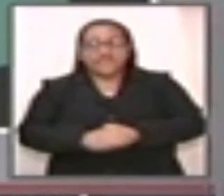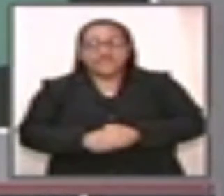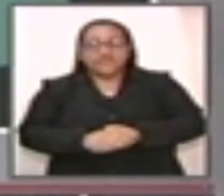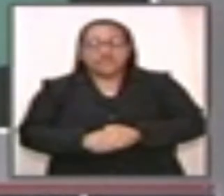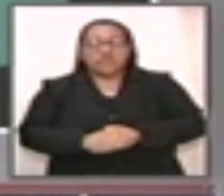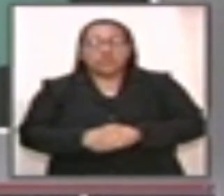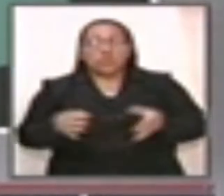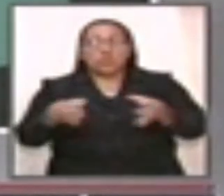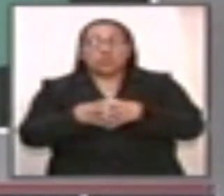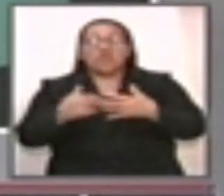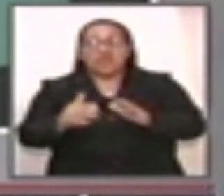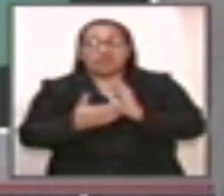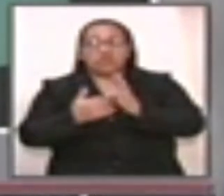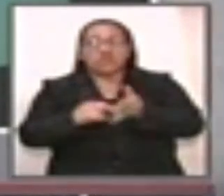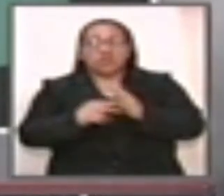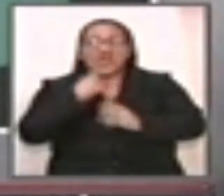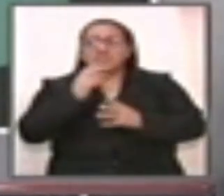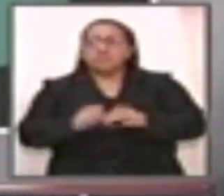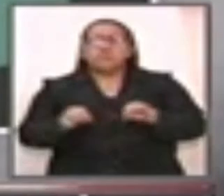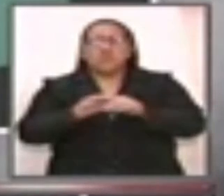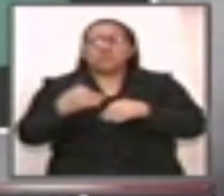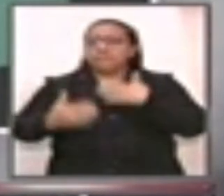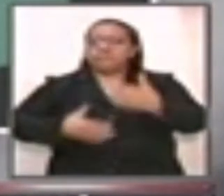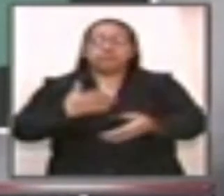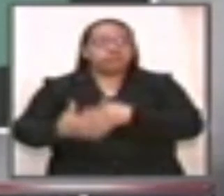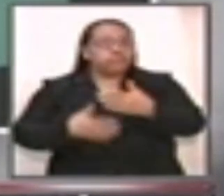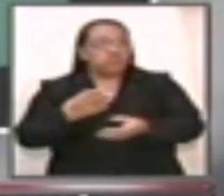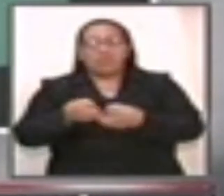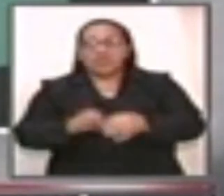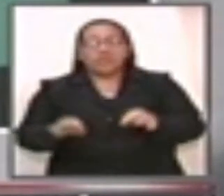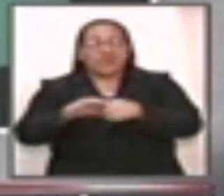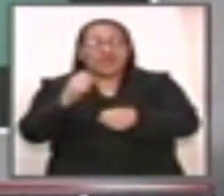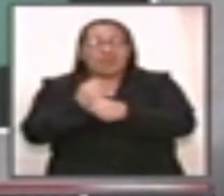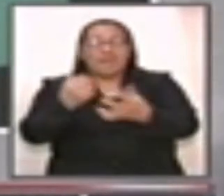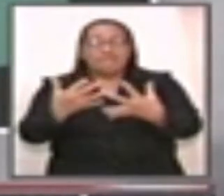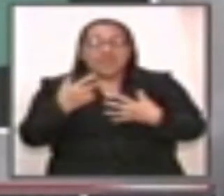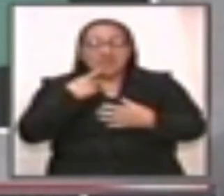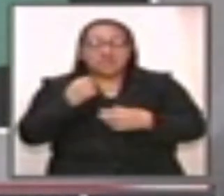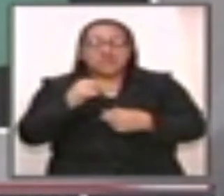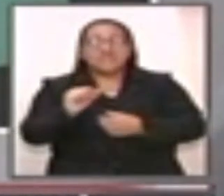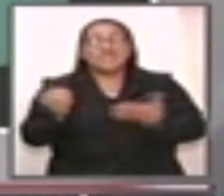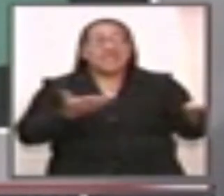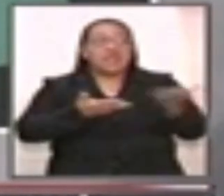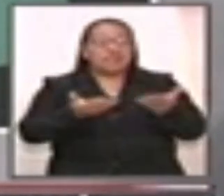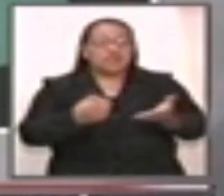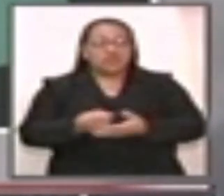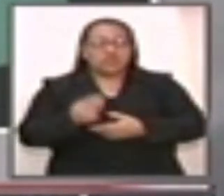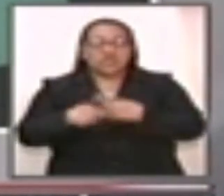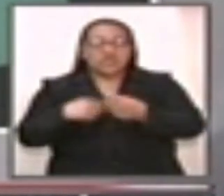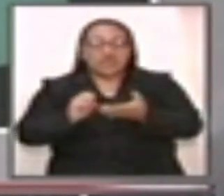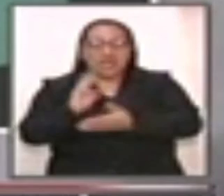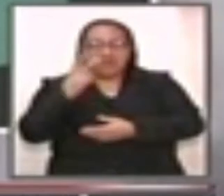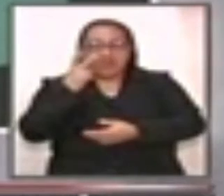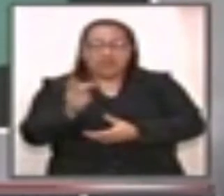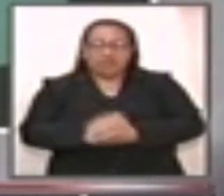un sector que ha demostrado ser muy dinámico y altamente generador de empleo es el sector servicios. En la siguiente lámina